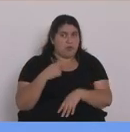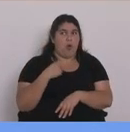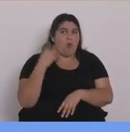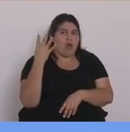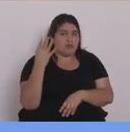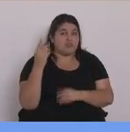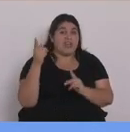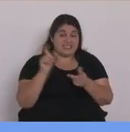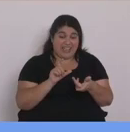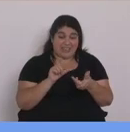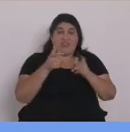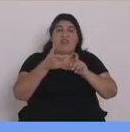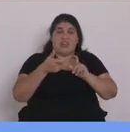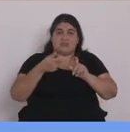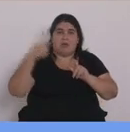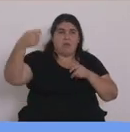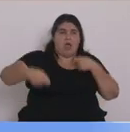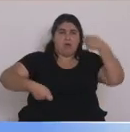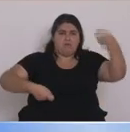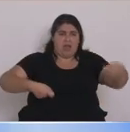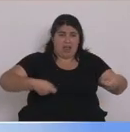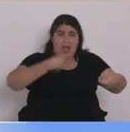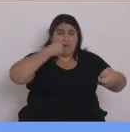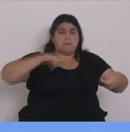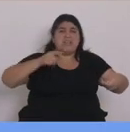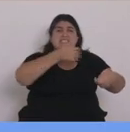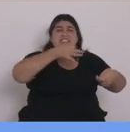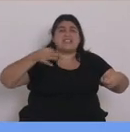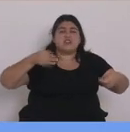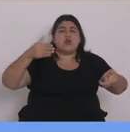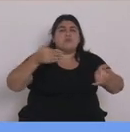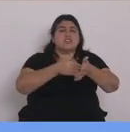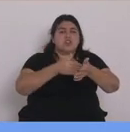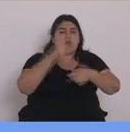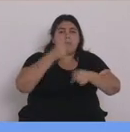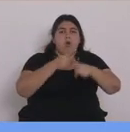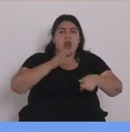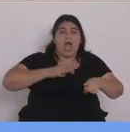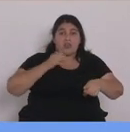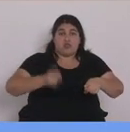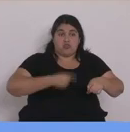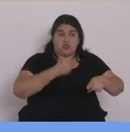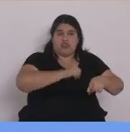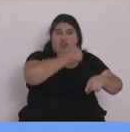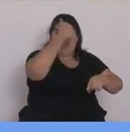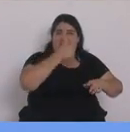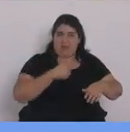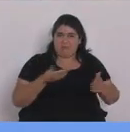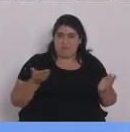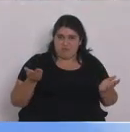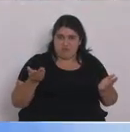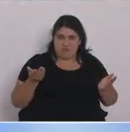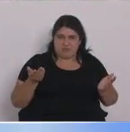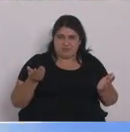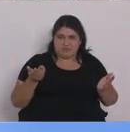diferencia de plata de pagar uno al otro son 1.600 millones de pesos anuales que los ahorrábamos. Si hablamos de vivienda, recién decían que